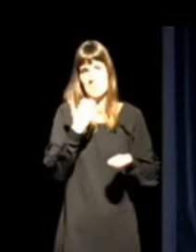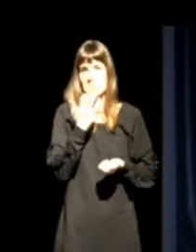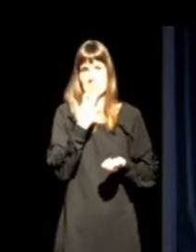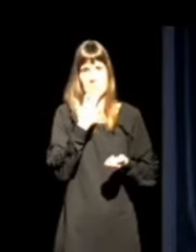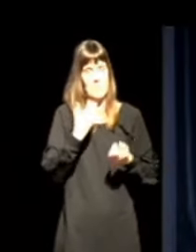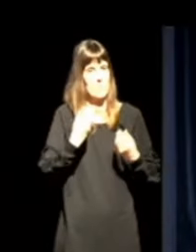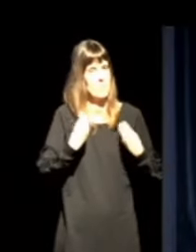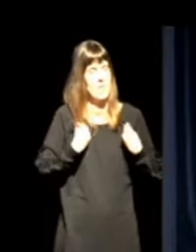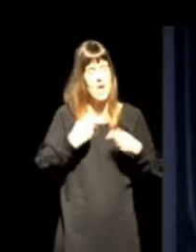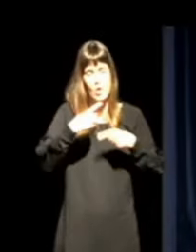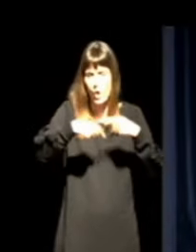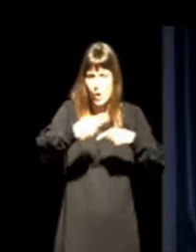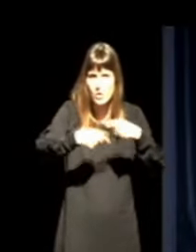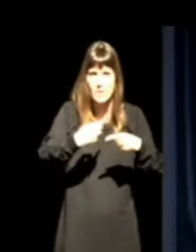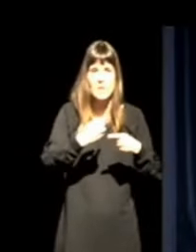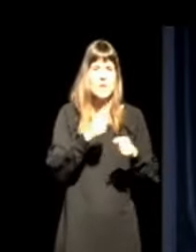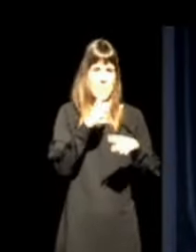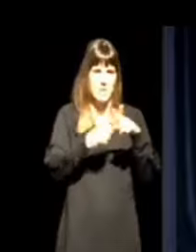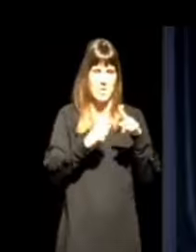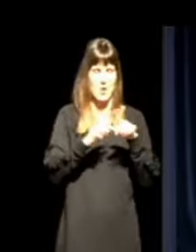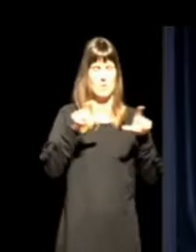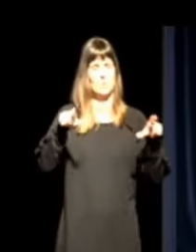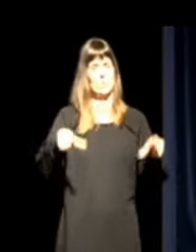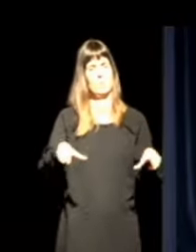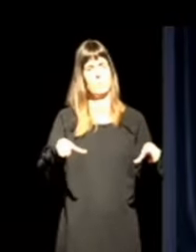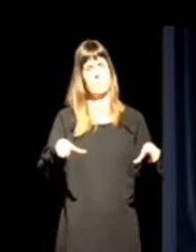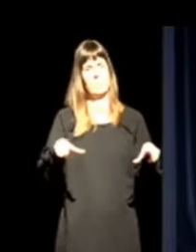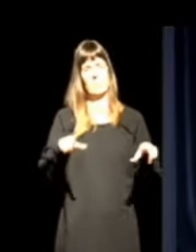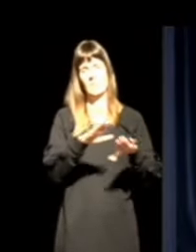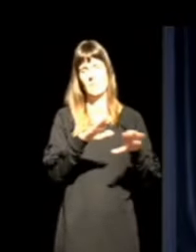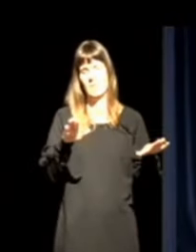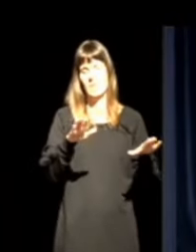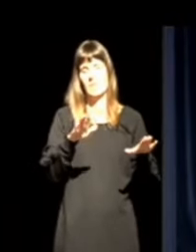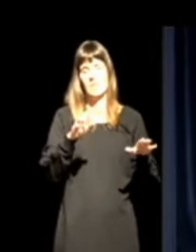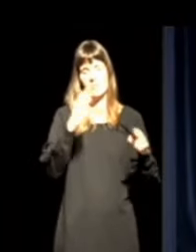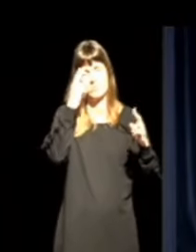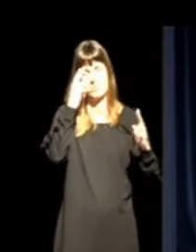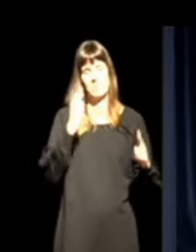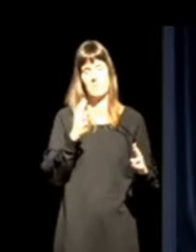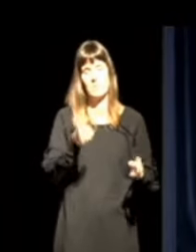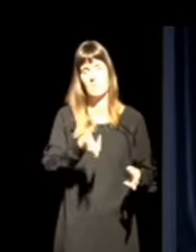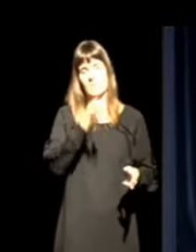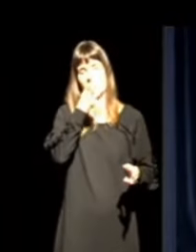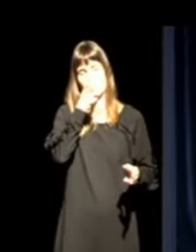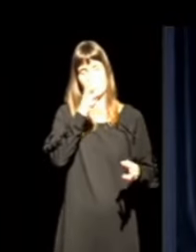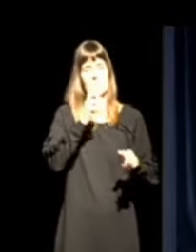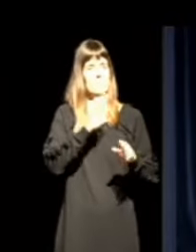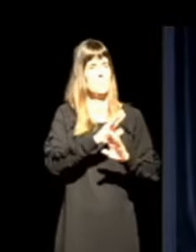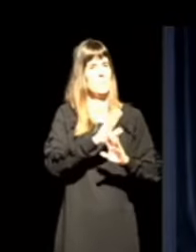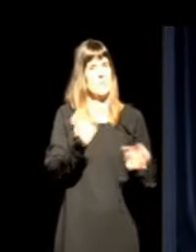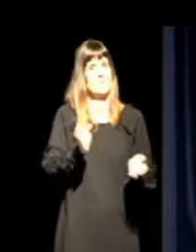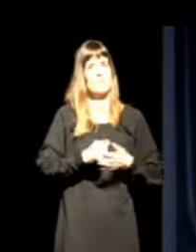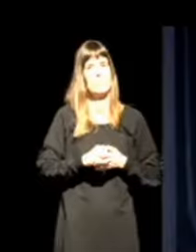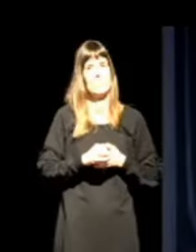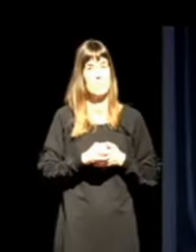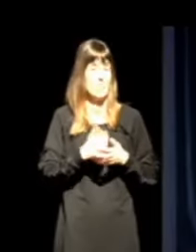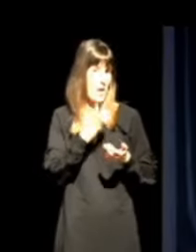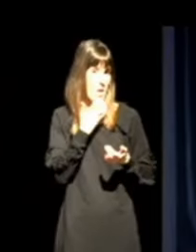a por lo menos media hora de descanso y sin ver tele, sin nada, para descansar y respirar y tal. Hay